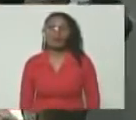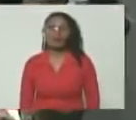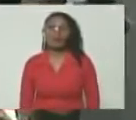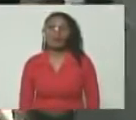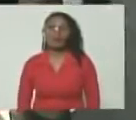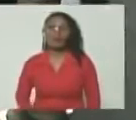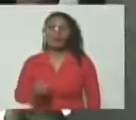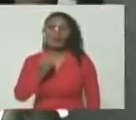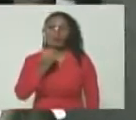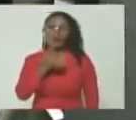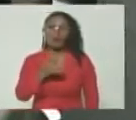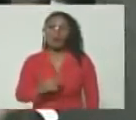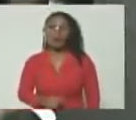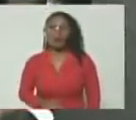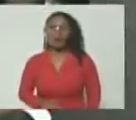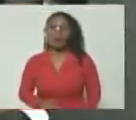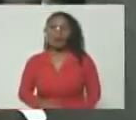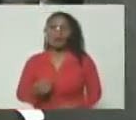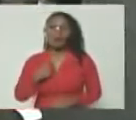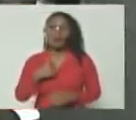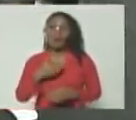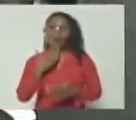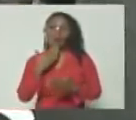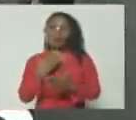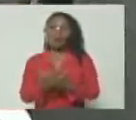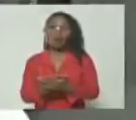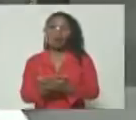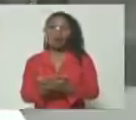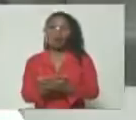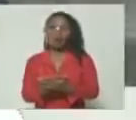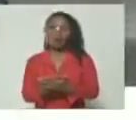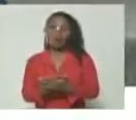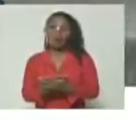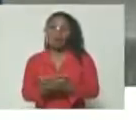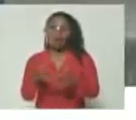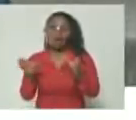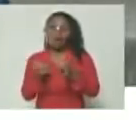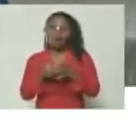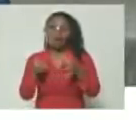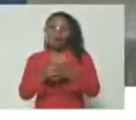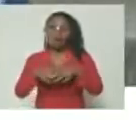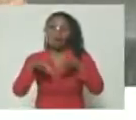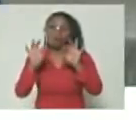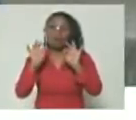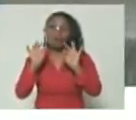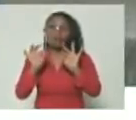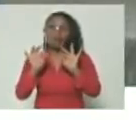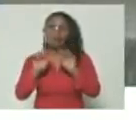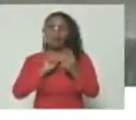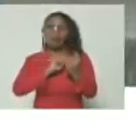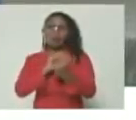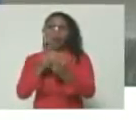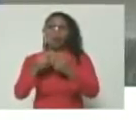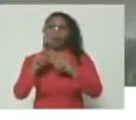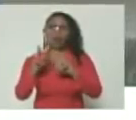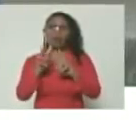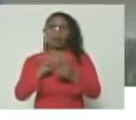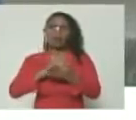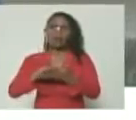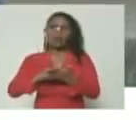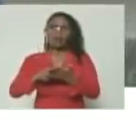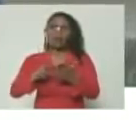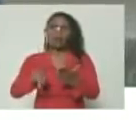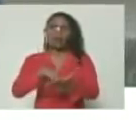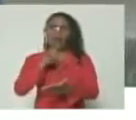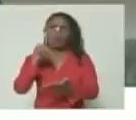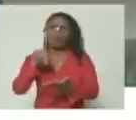Bueno, le agradezco de verdad a la Comisión Especial de Diálogo, Paz y Reconciliación